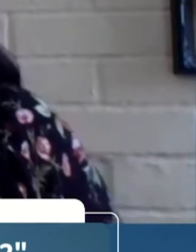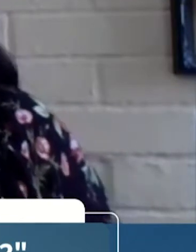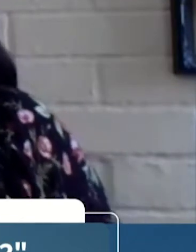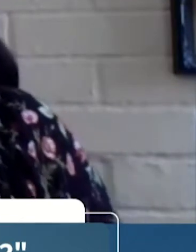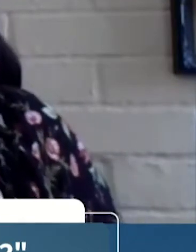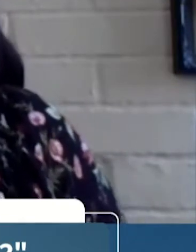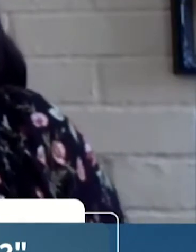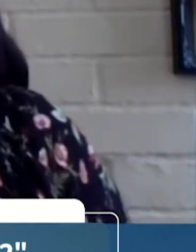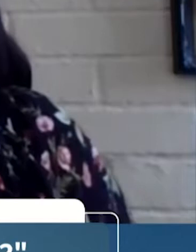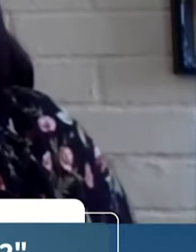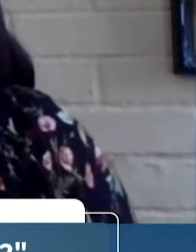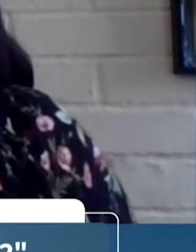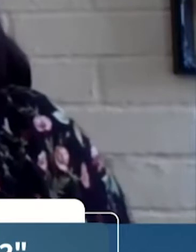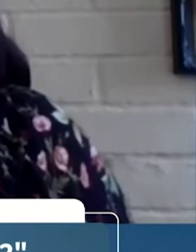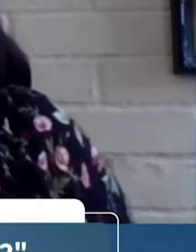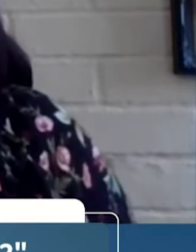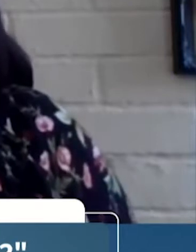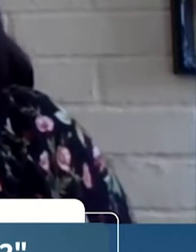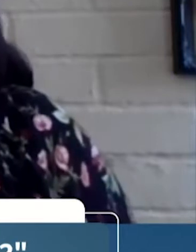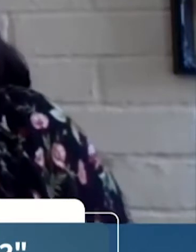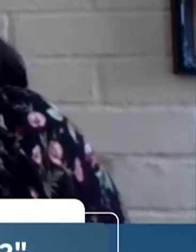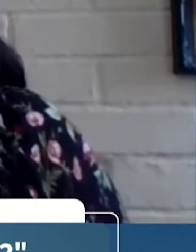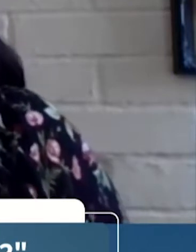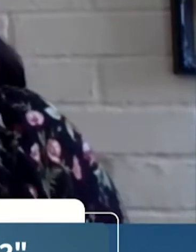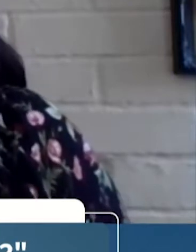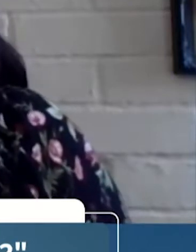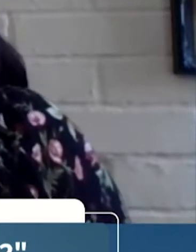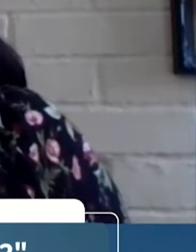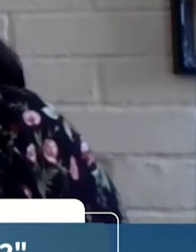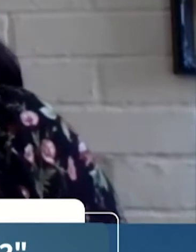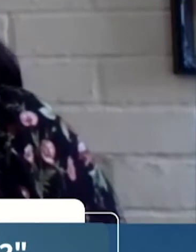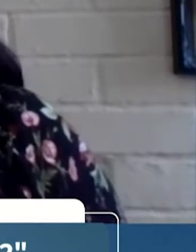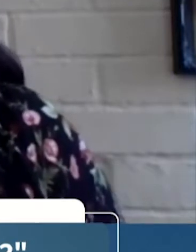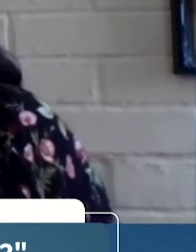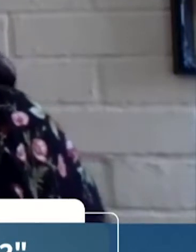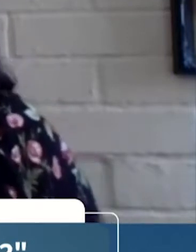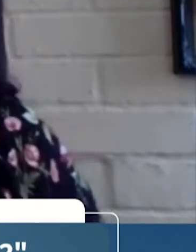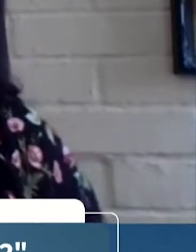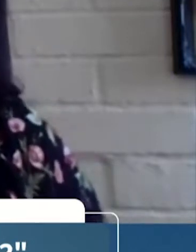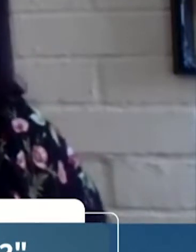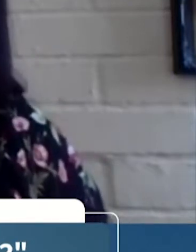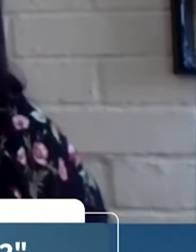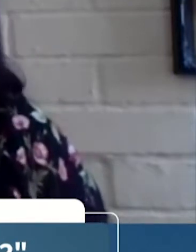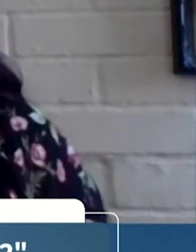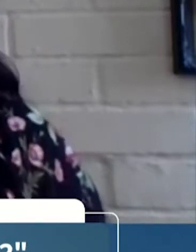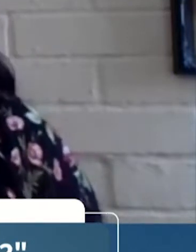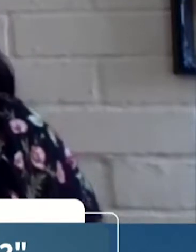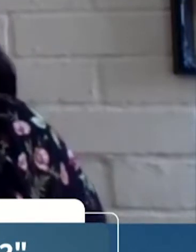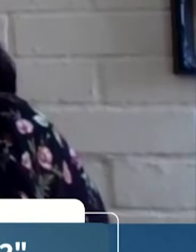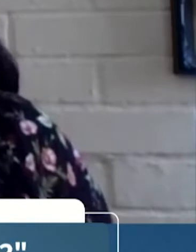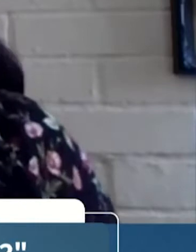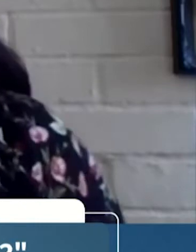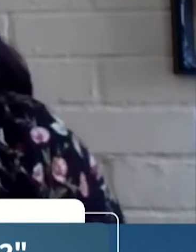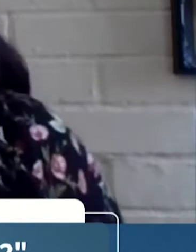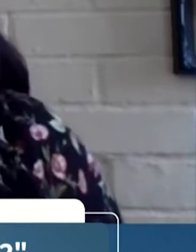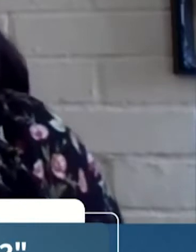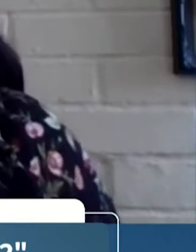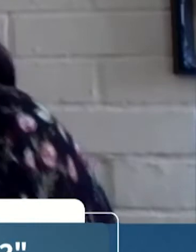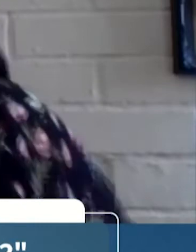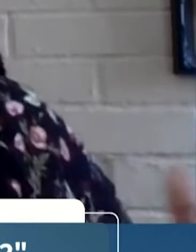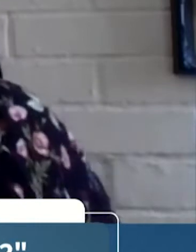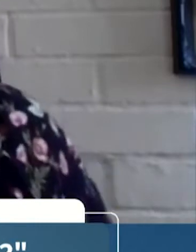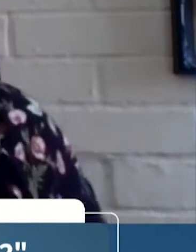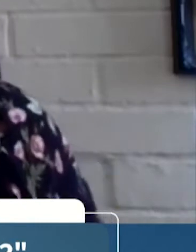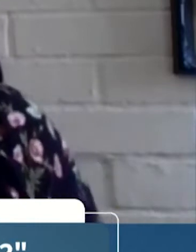de alguna manera, Así es. capacitación para los que estén ya dentro del concurso? Sí, de ahí se seleccionan los 30 mejores